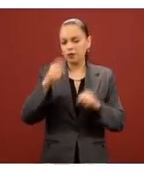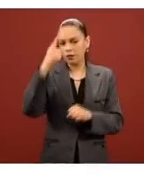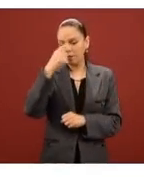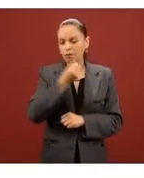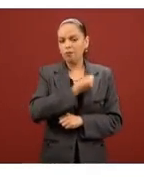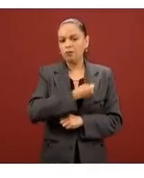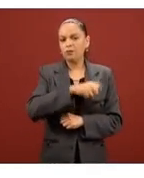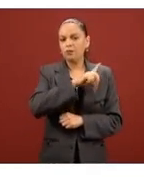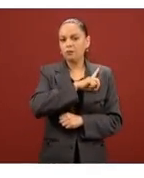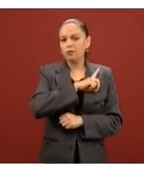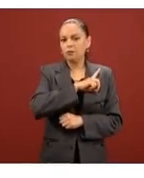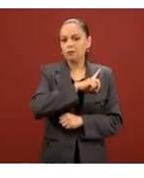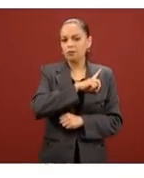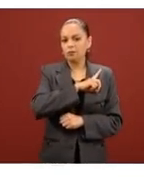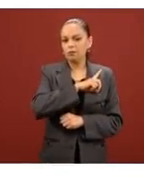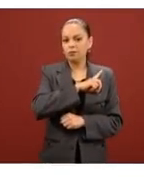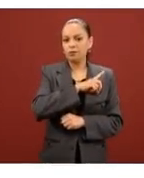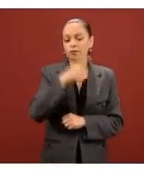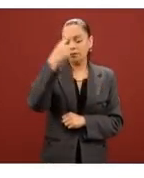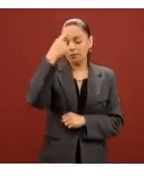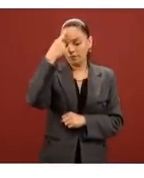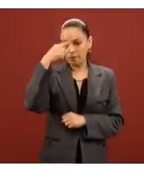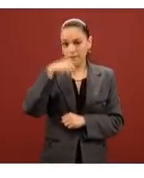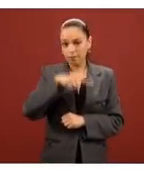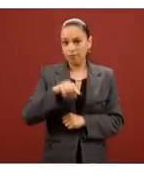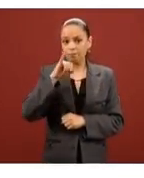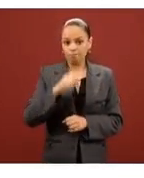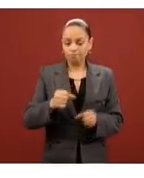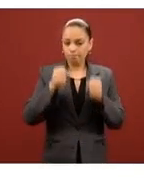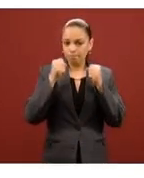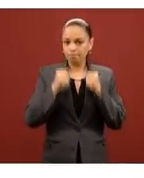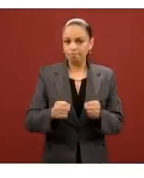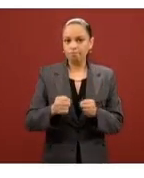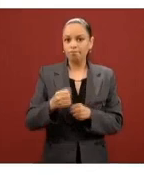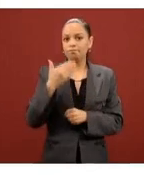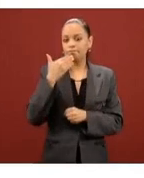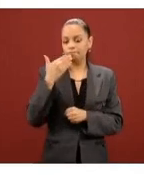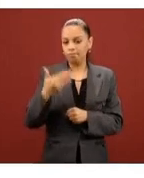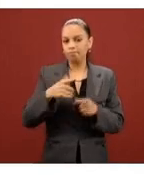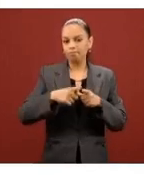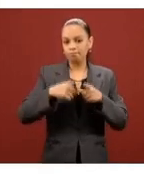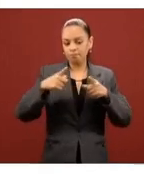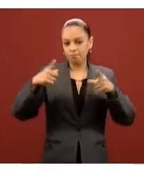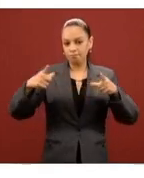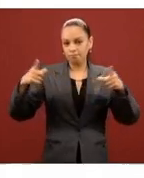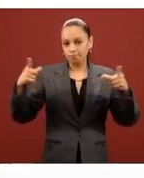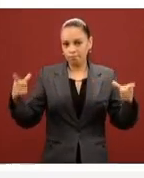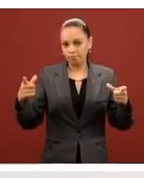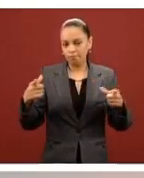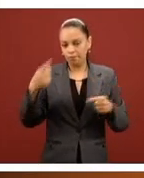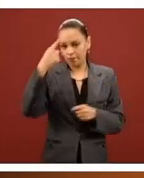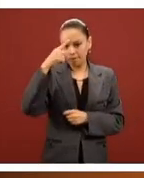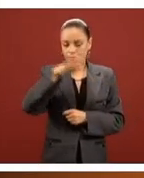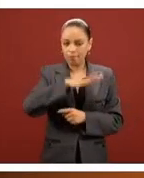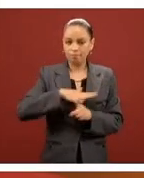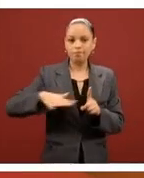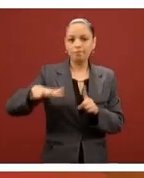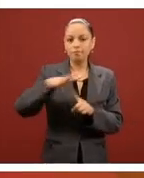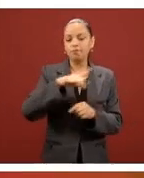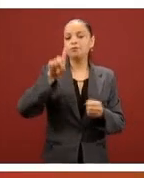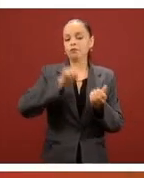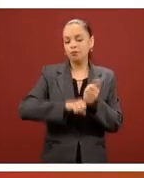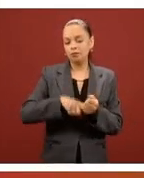bienestar con el fin de garantizar la extensión progresiva, cuantitativa y cualitativa de los servicios de